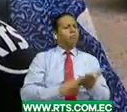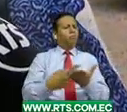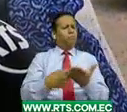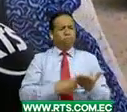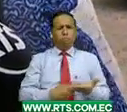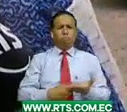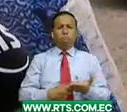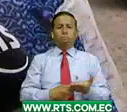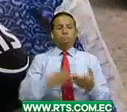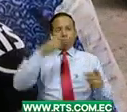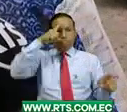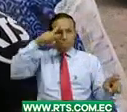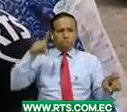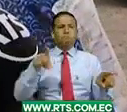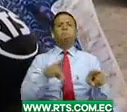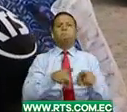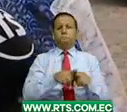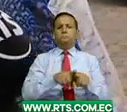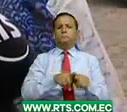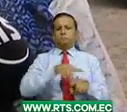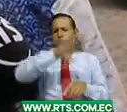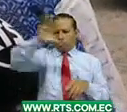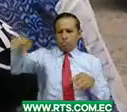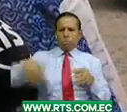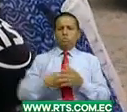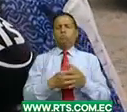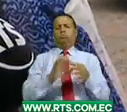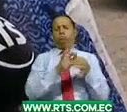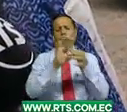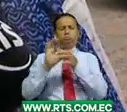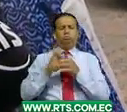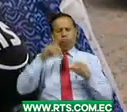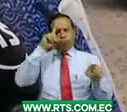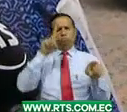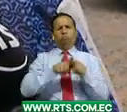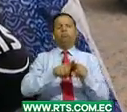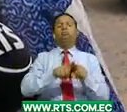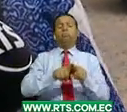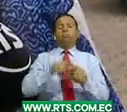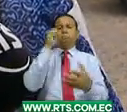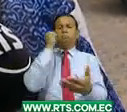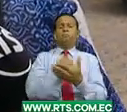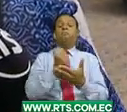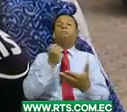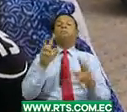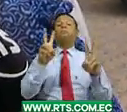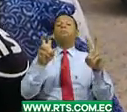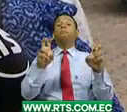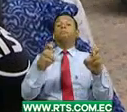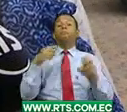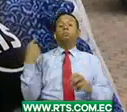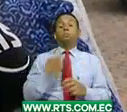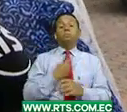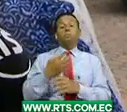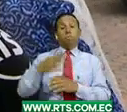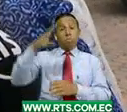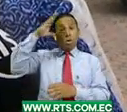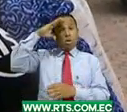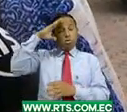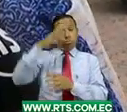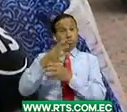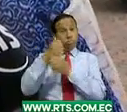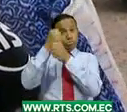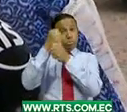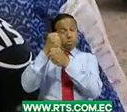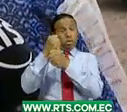de un acuerdo interministerial que obligue de manera oficial para que las fuerzas de seguridad terrestres y marítimas